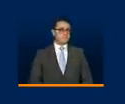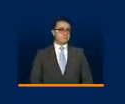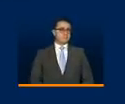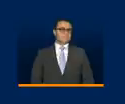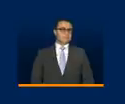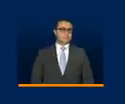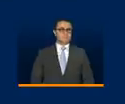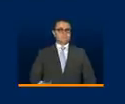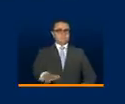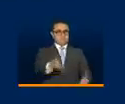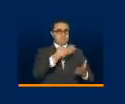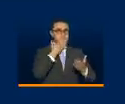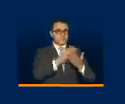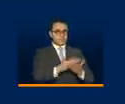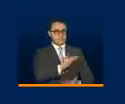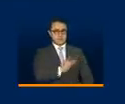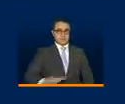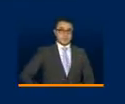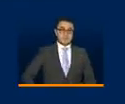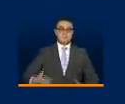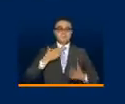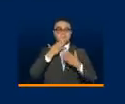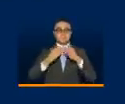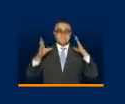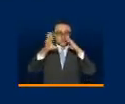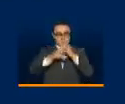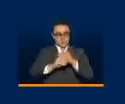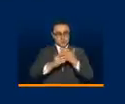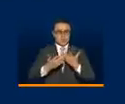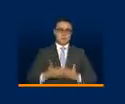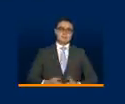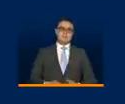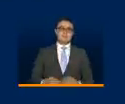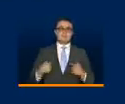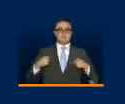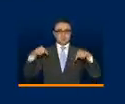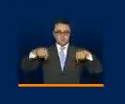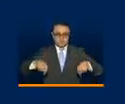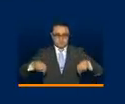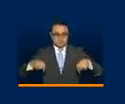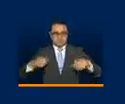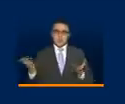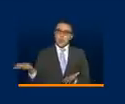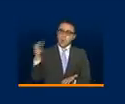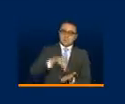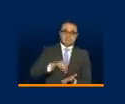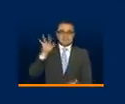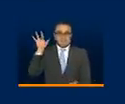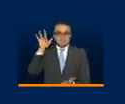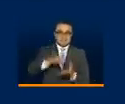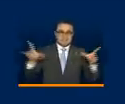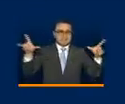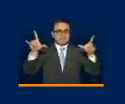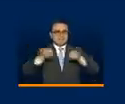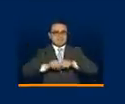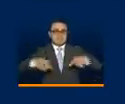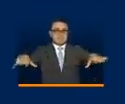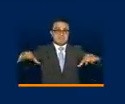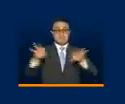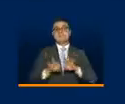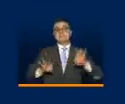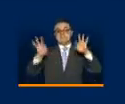Muchas gracias, senhor presidente. Buenas noches. É um prazer estar aqui participando mais uma vez desse programa que é muito